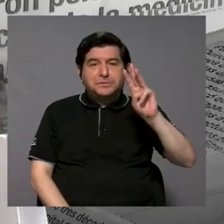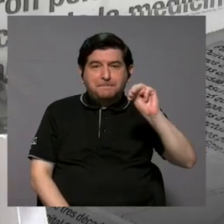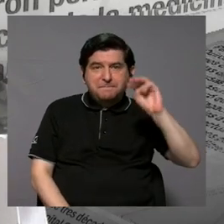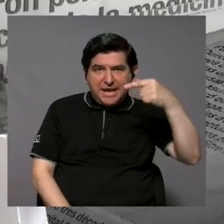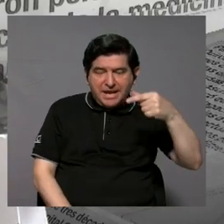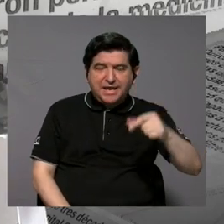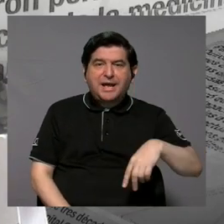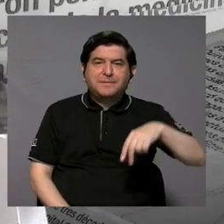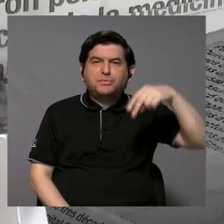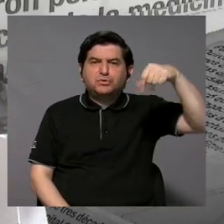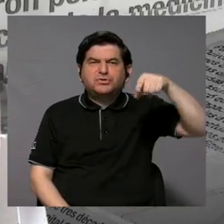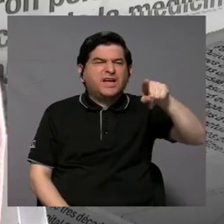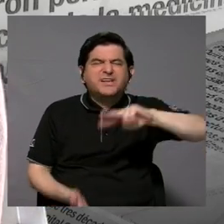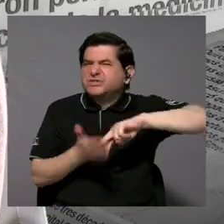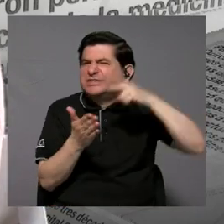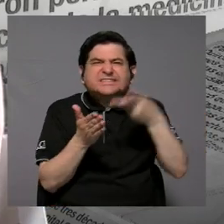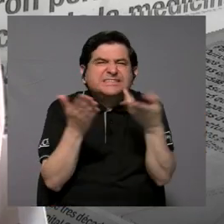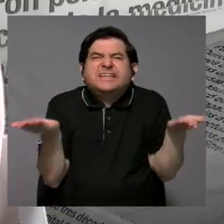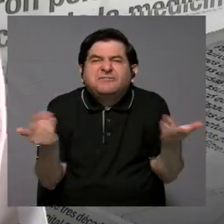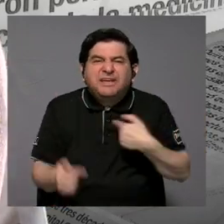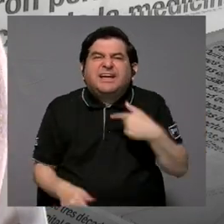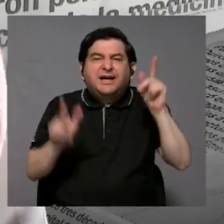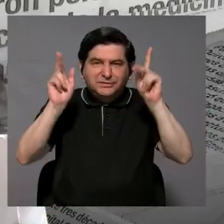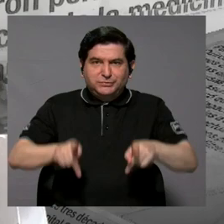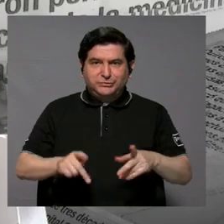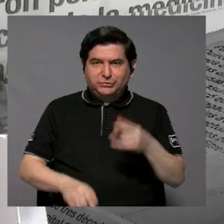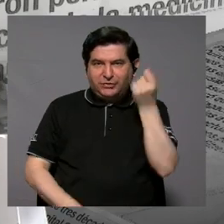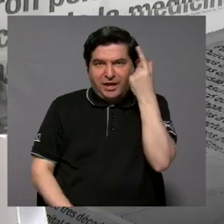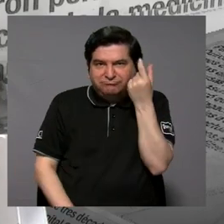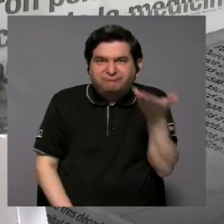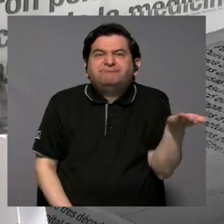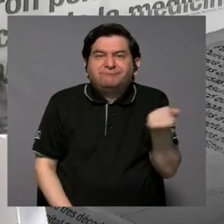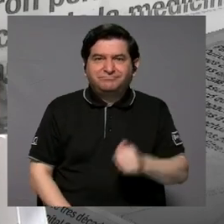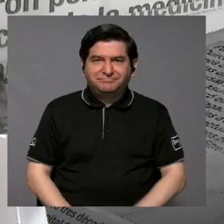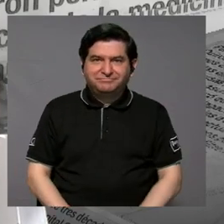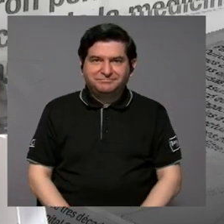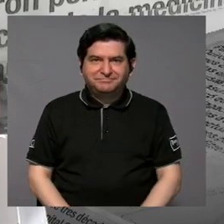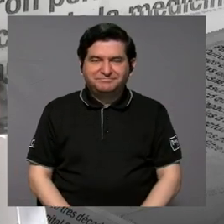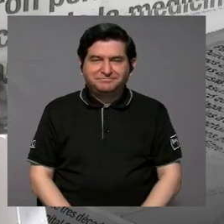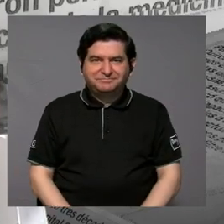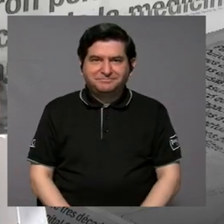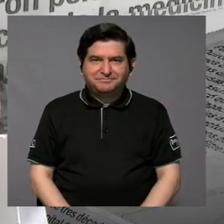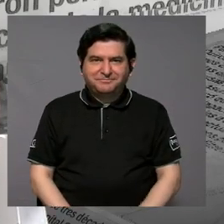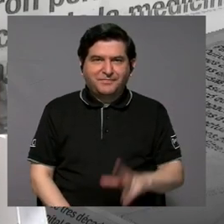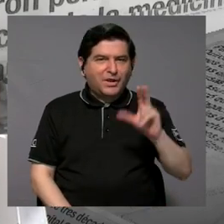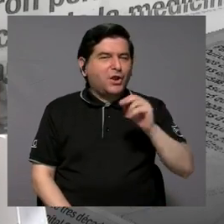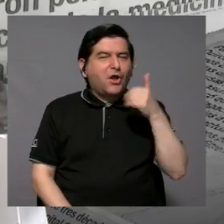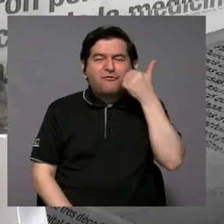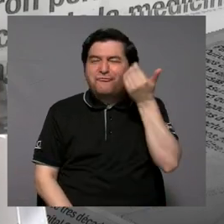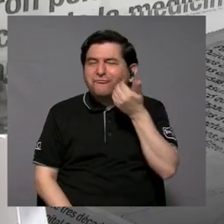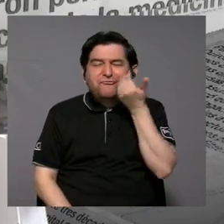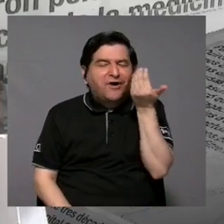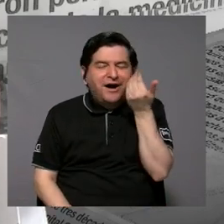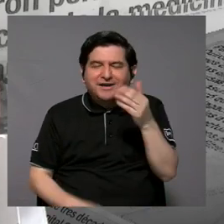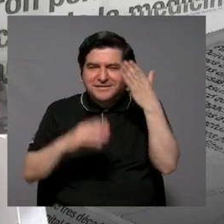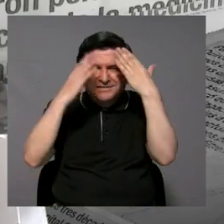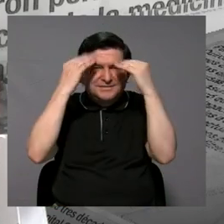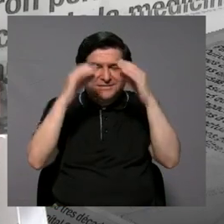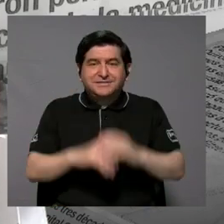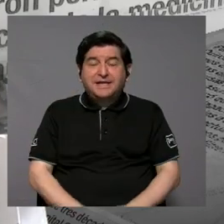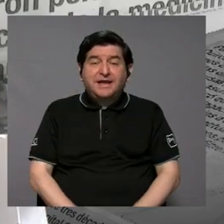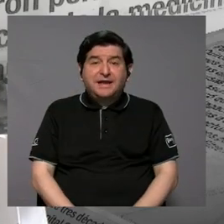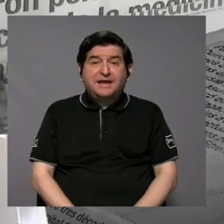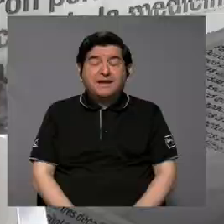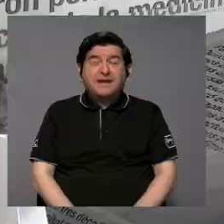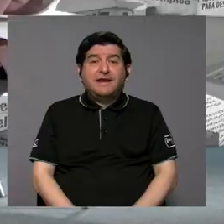eso yo cómo lo interpreto, yo como persona, ¿verdad? Entonces, no es tan fácil, la información está, pero